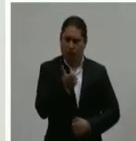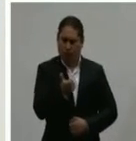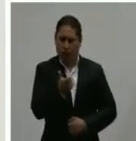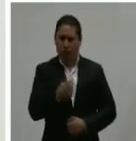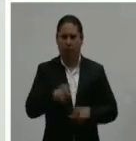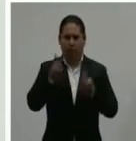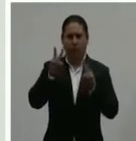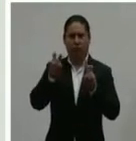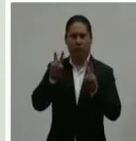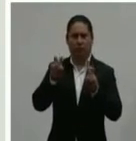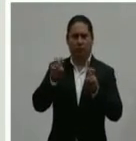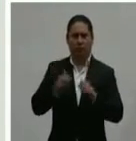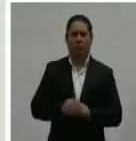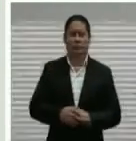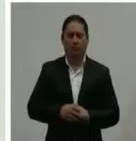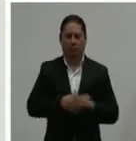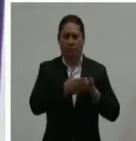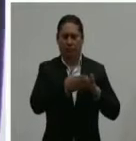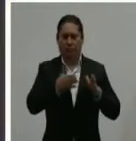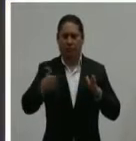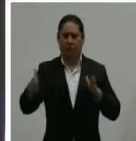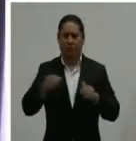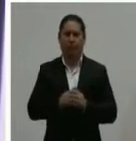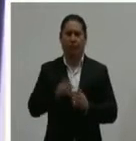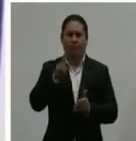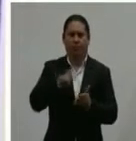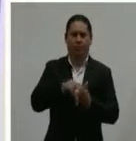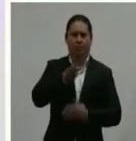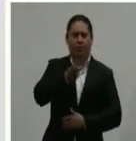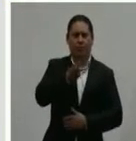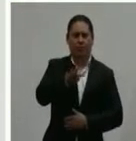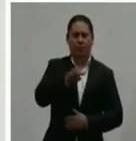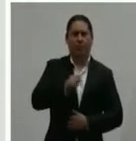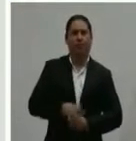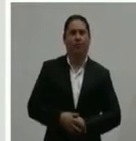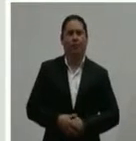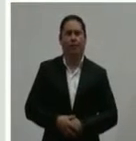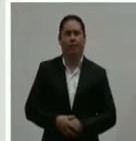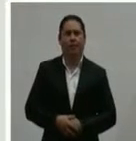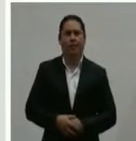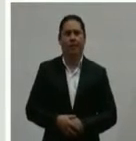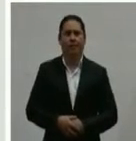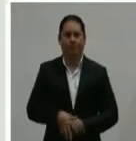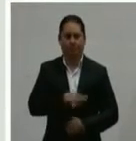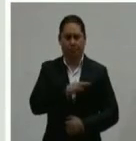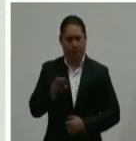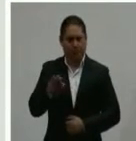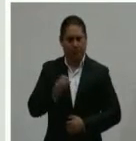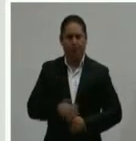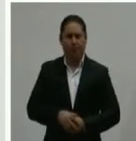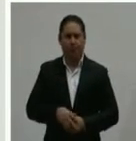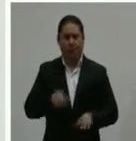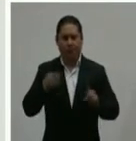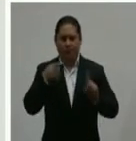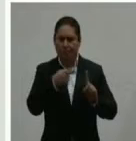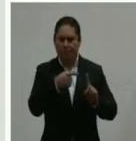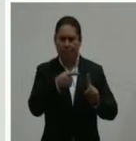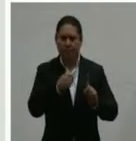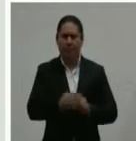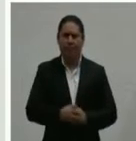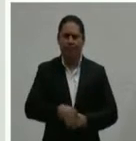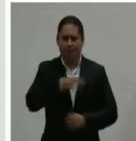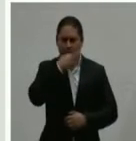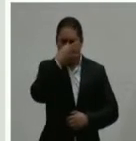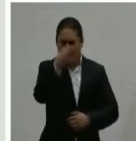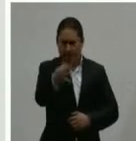estatal correspondiente al ejercicio fiscal 2019, me permito dirigirles el